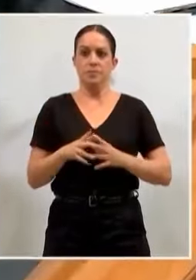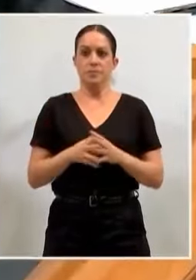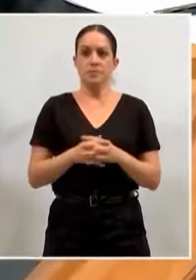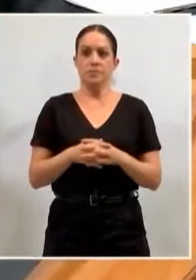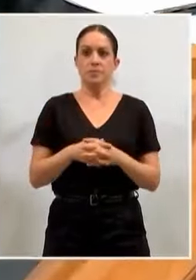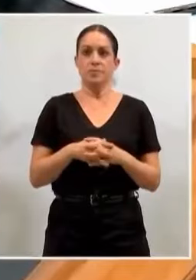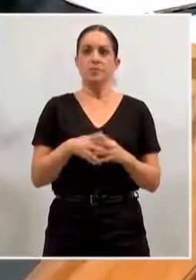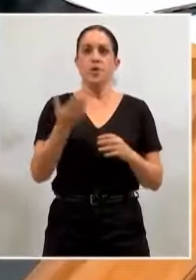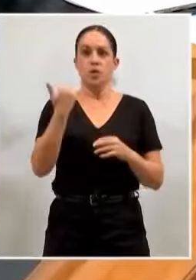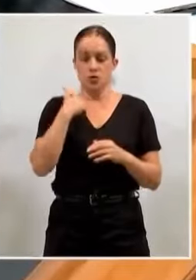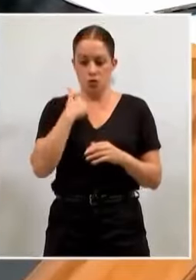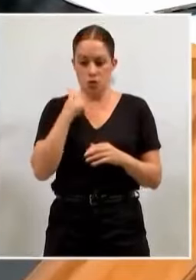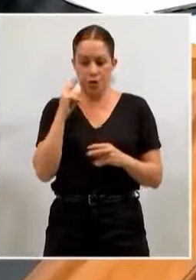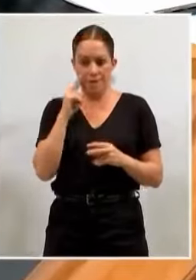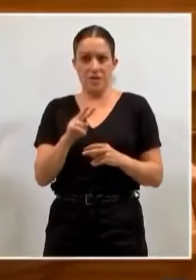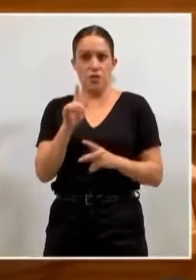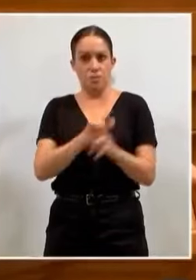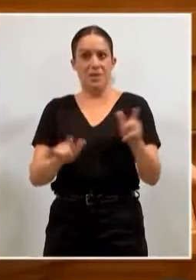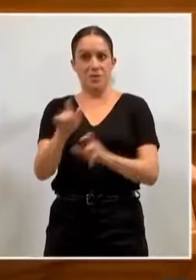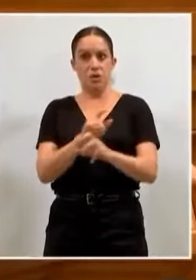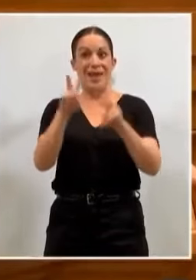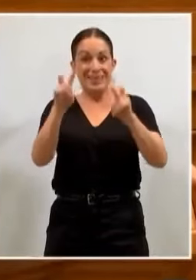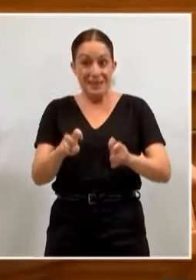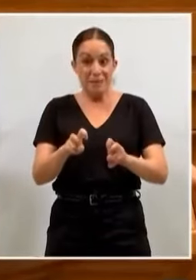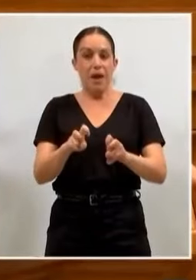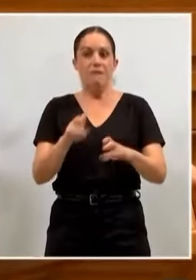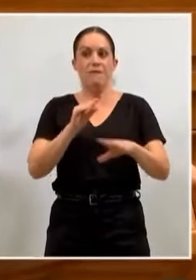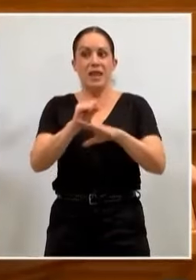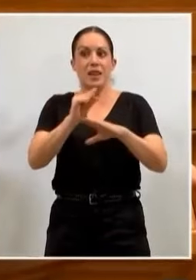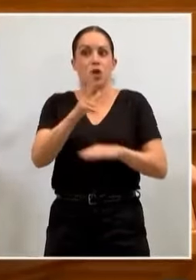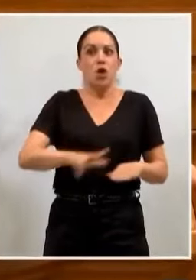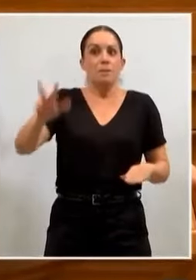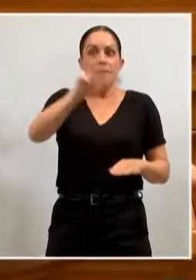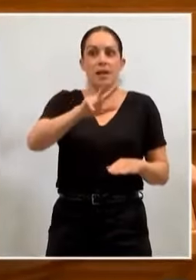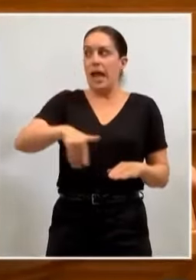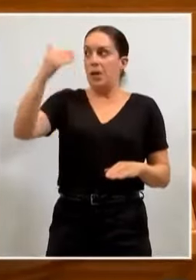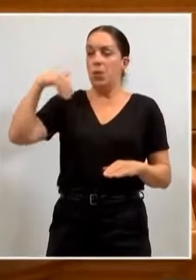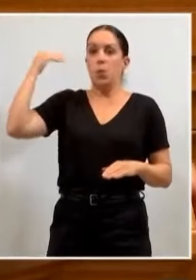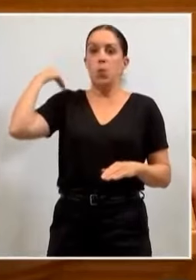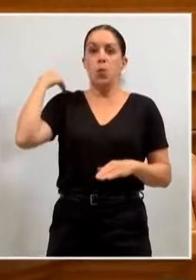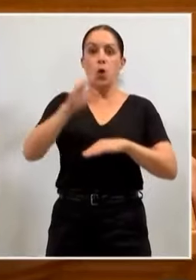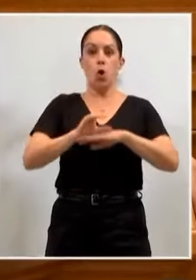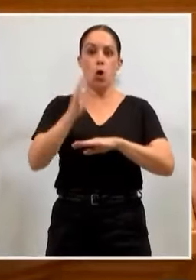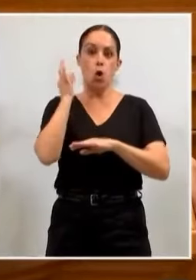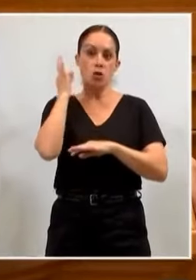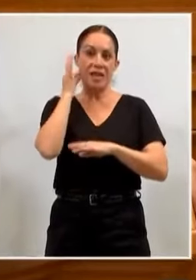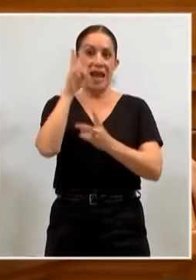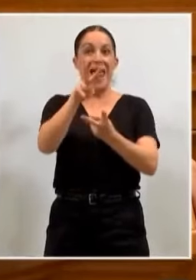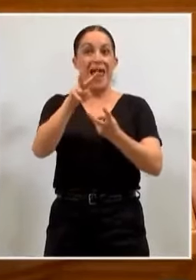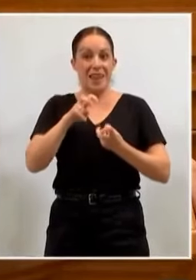Yo he visto a gente que hoy lleva este tema de las finanzas en España, en su momento, en su época de consejera de